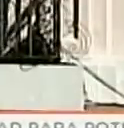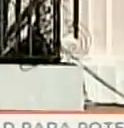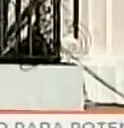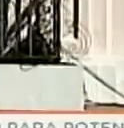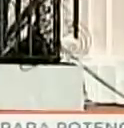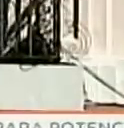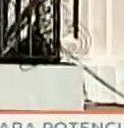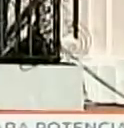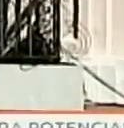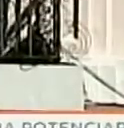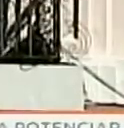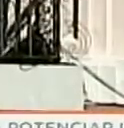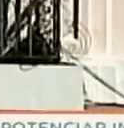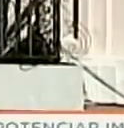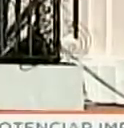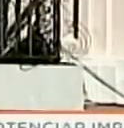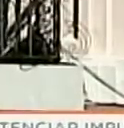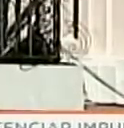drama.